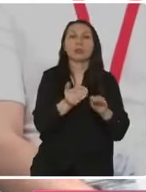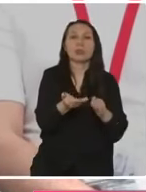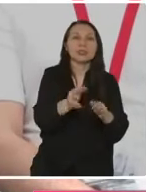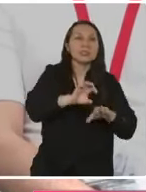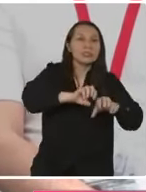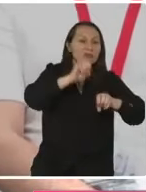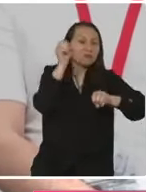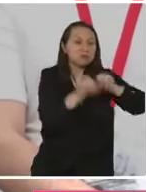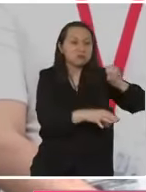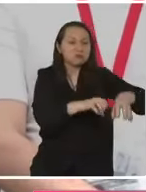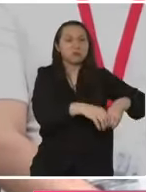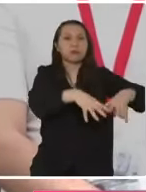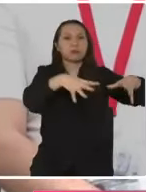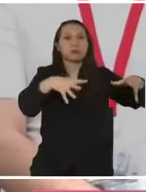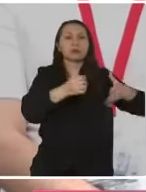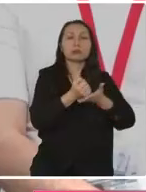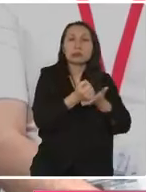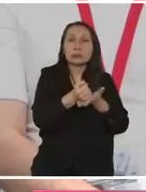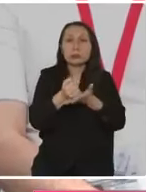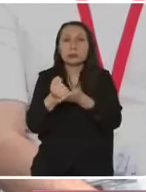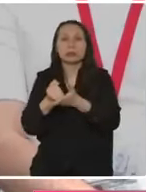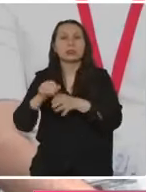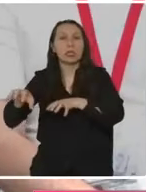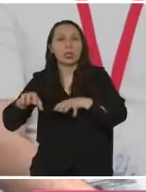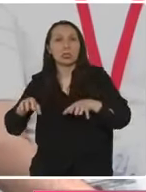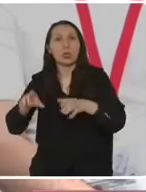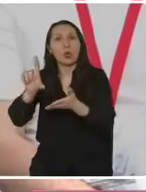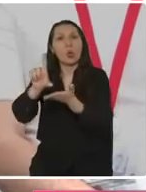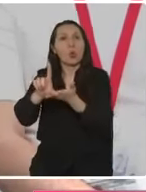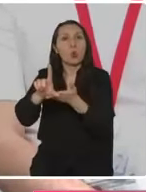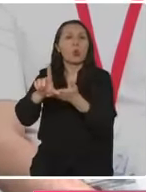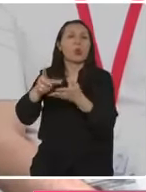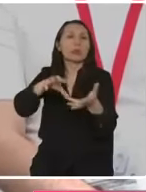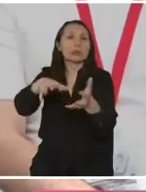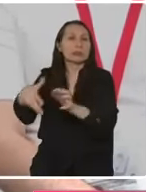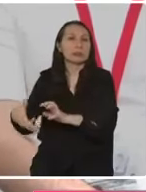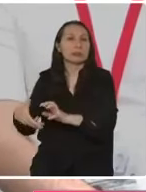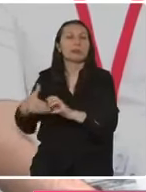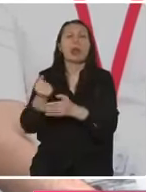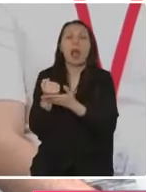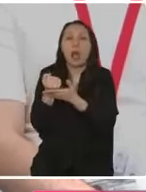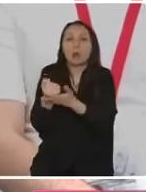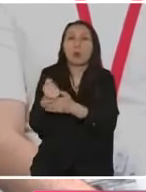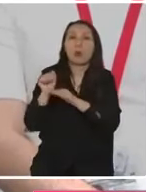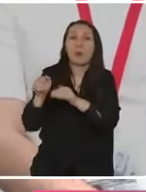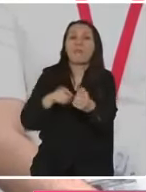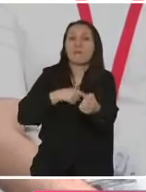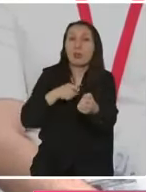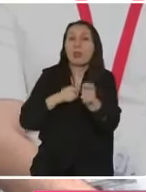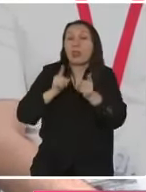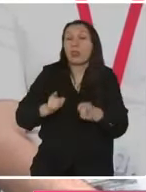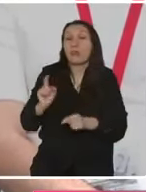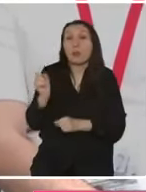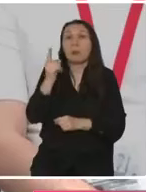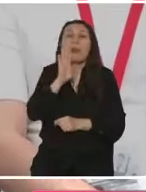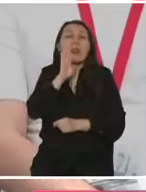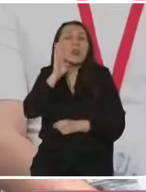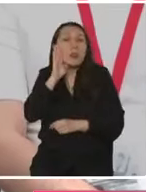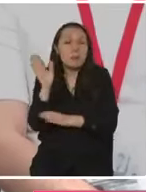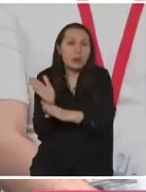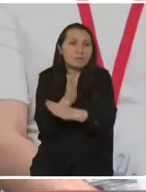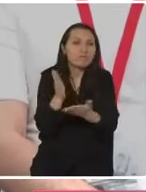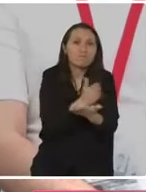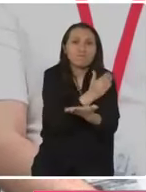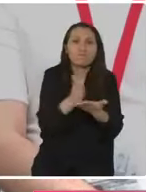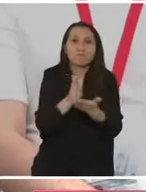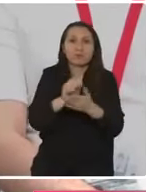remoción de escombros y de auxilio en general en las zonas damnificadas, para ir a llegar y apoyar a esas familias que tienen que, en primer lugar, limpiar